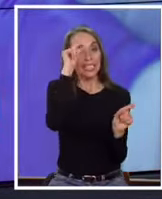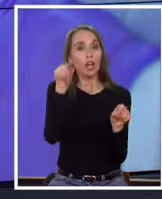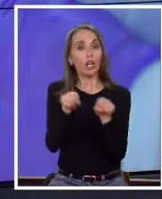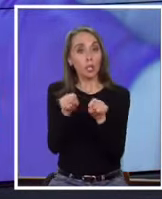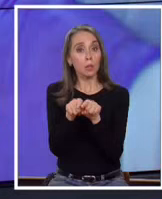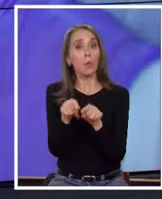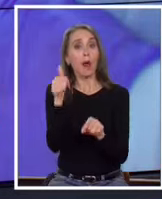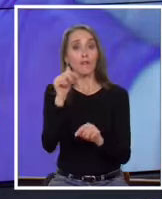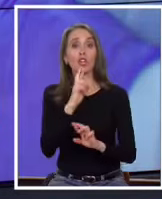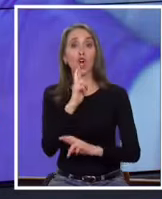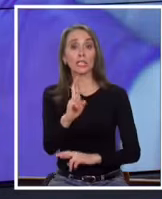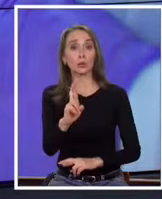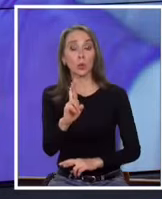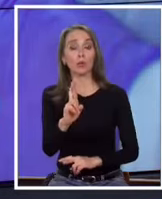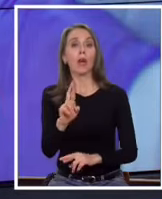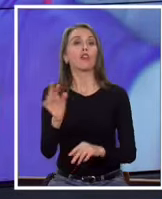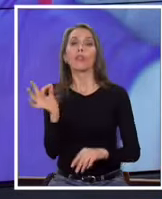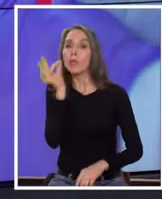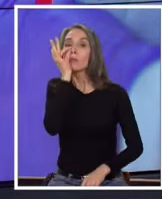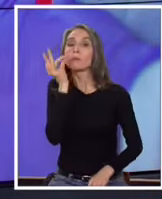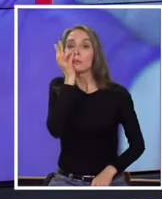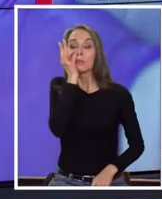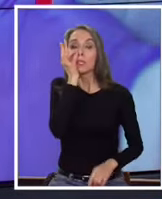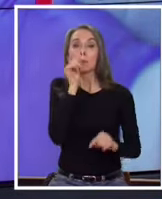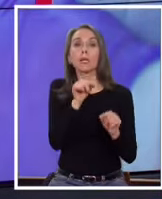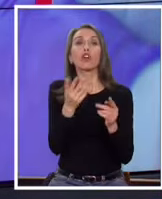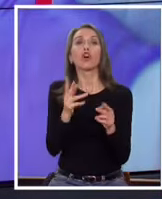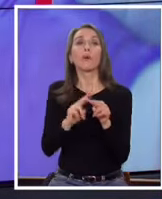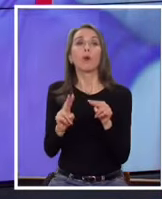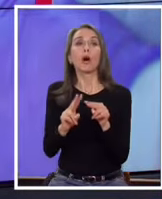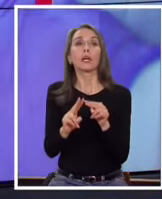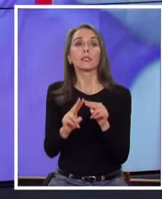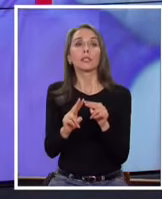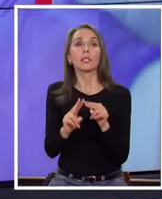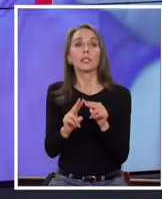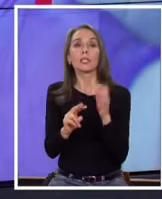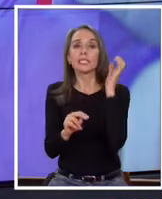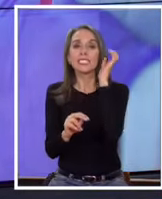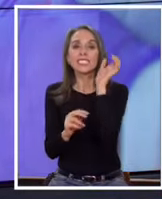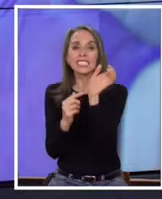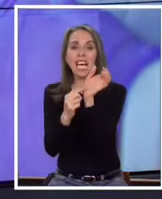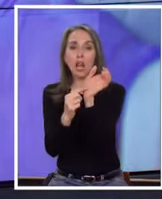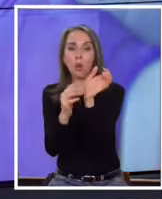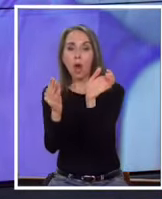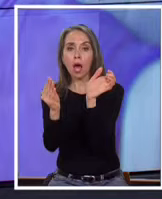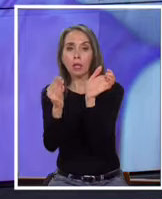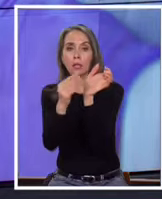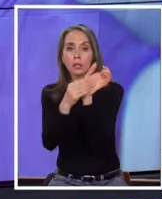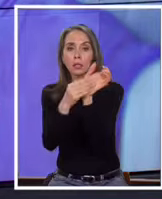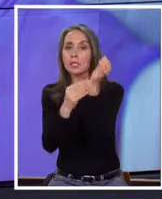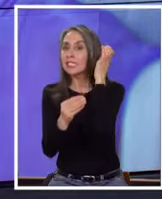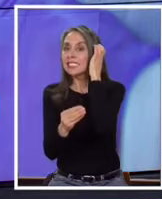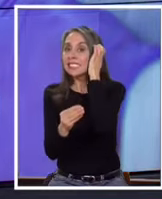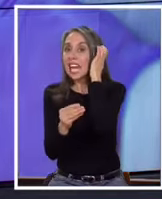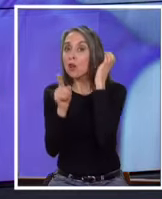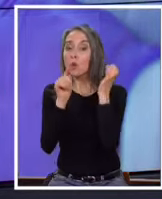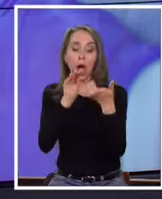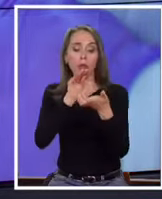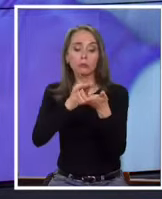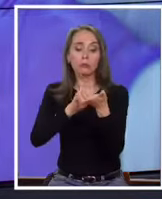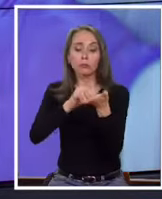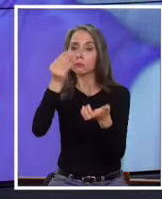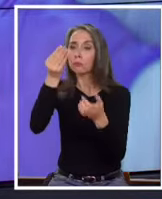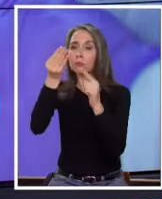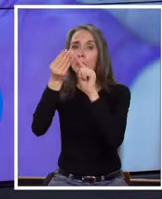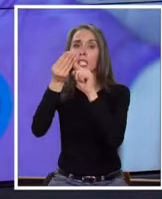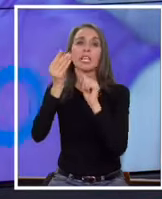igual de efectiva que el método tradicional, pero la muestra es tomada de la pantalla del celular. Solo con nuestro teléfono es suficiente para detectar